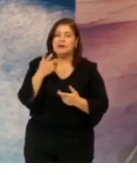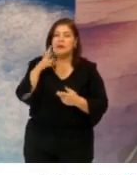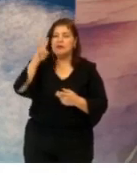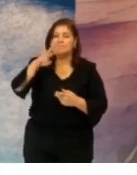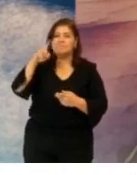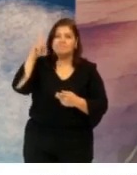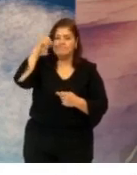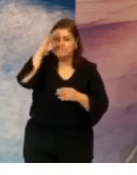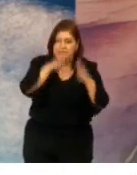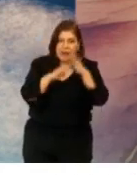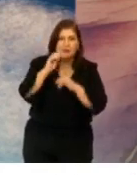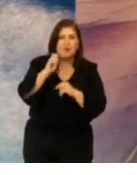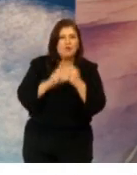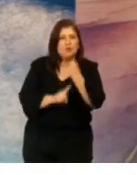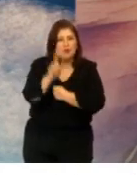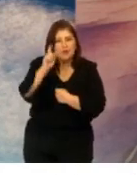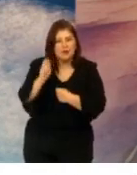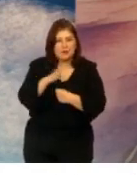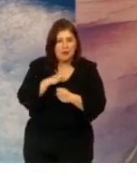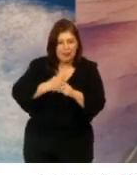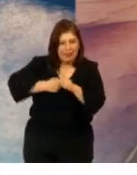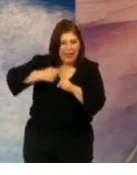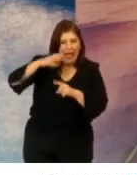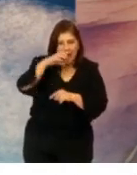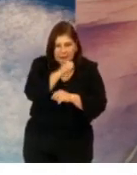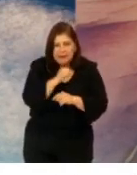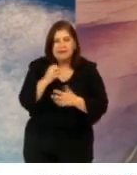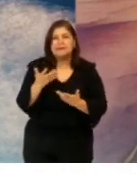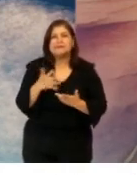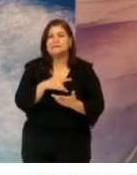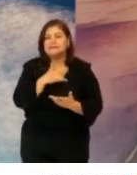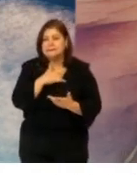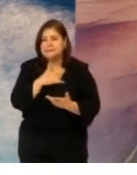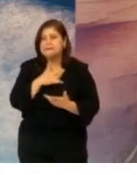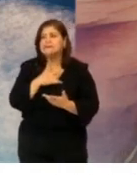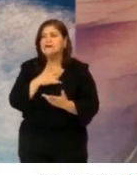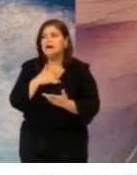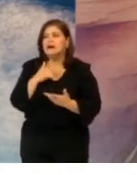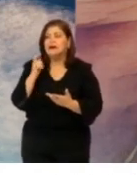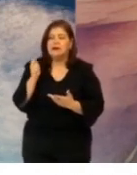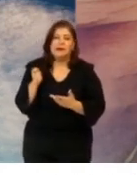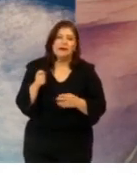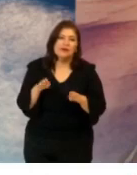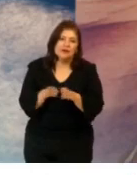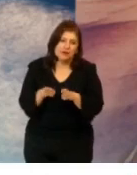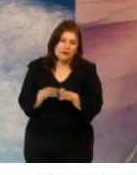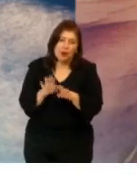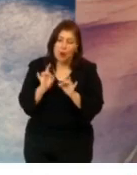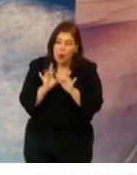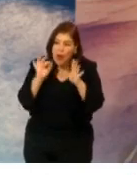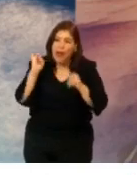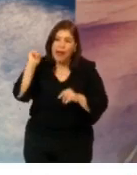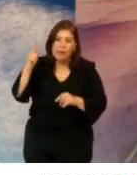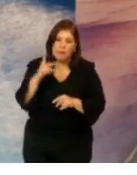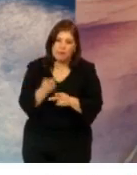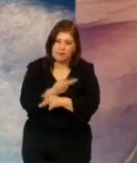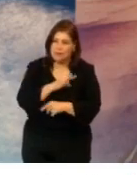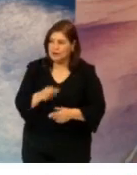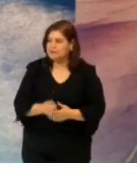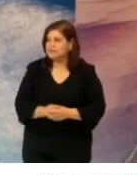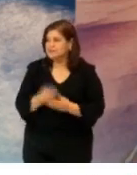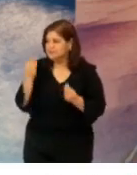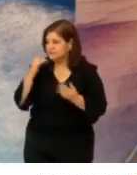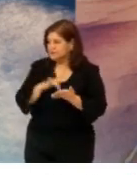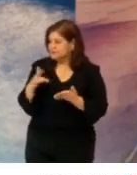climática que vivimos? ¿Cómo mantenernos esperanzadas y esperanzados a que algo positivo puede suceder? Gracias. Muchas gracias, Denise.